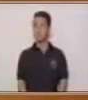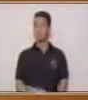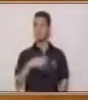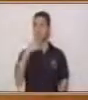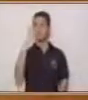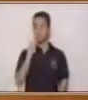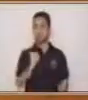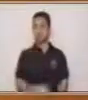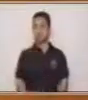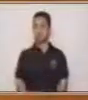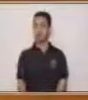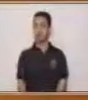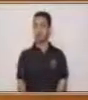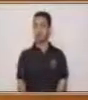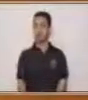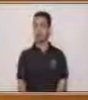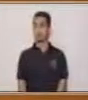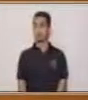50,